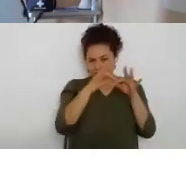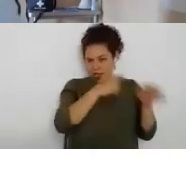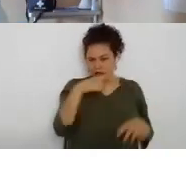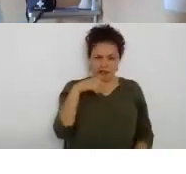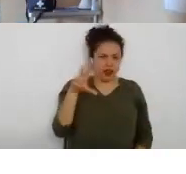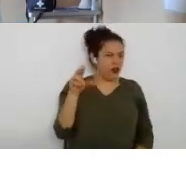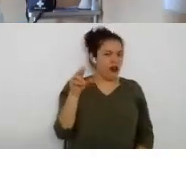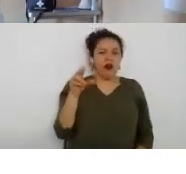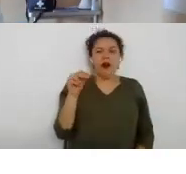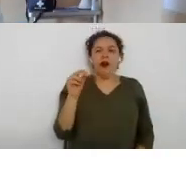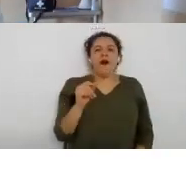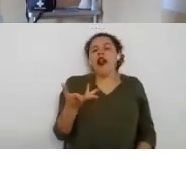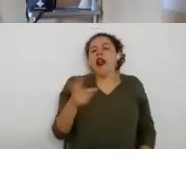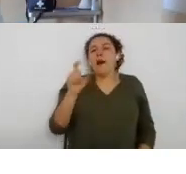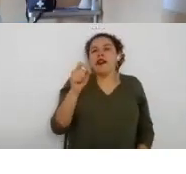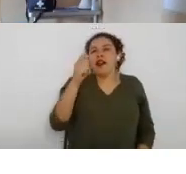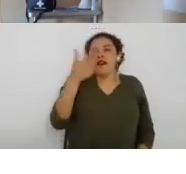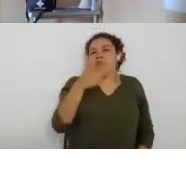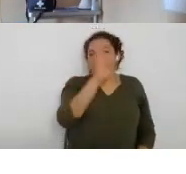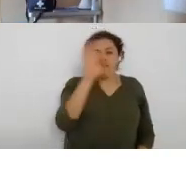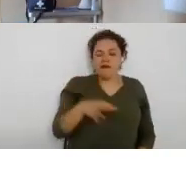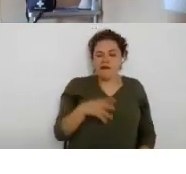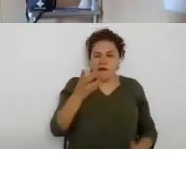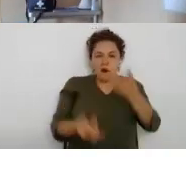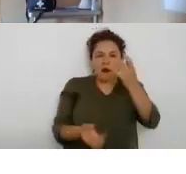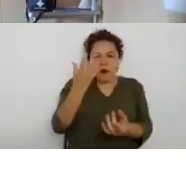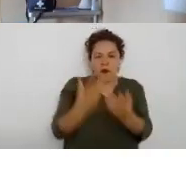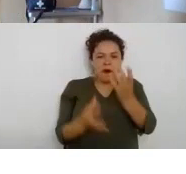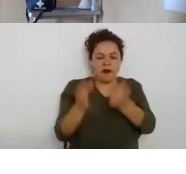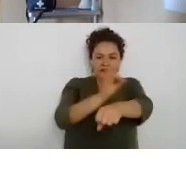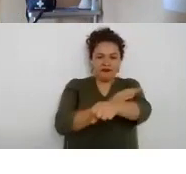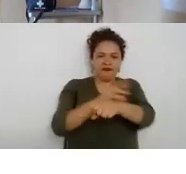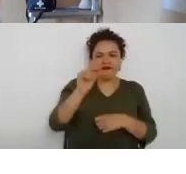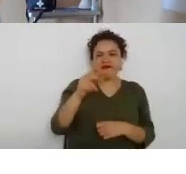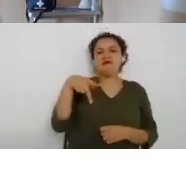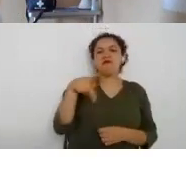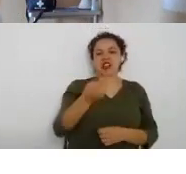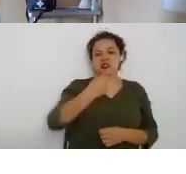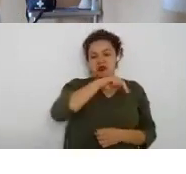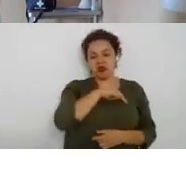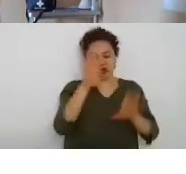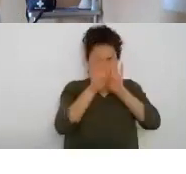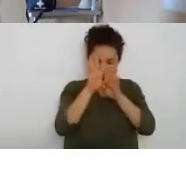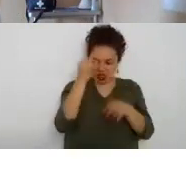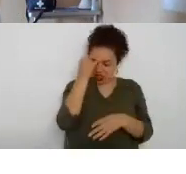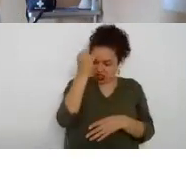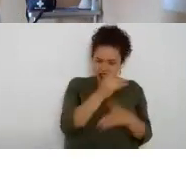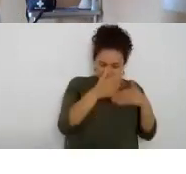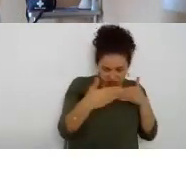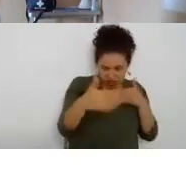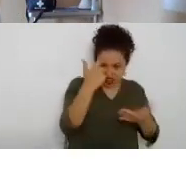decir el 27% del cuerpo está quemado, no. Pero esto nos da la pauta a darnos una idea de qué tan grave o